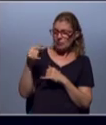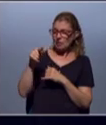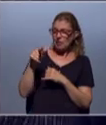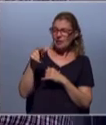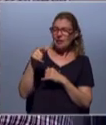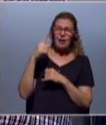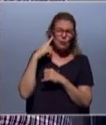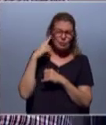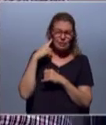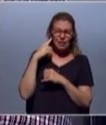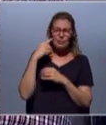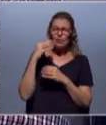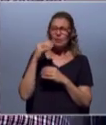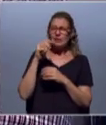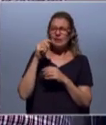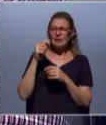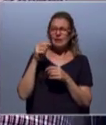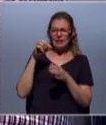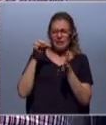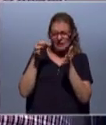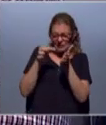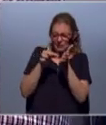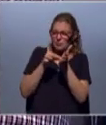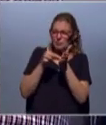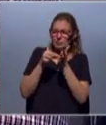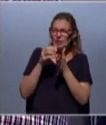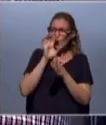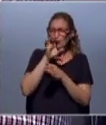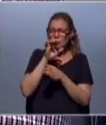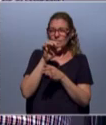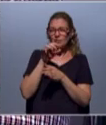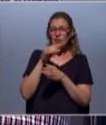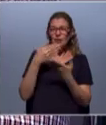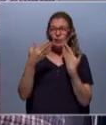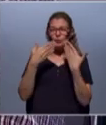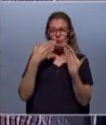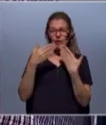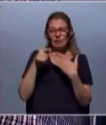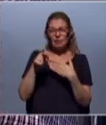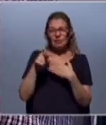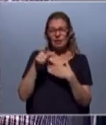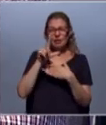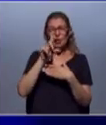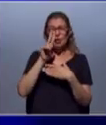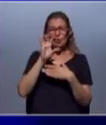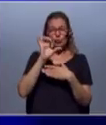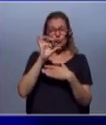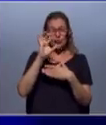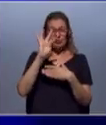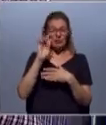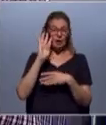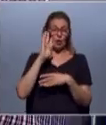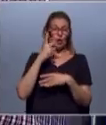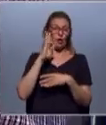los perros que fue muy curioso porque forma la facultad de derecho hicieron escuchar el audio en bedelía y la verdad le dijo ese es luz por la voz reconoció nos